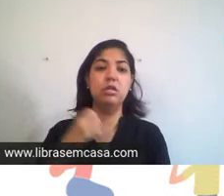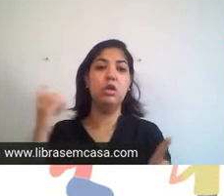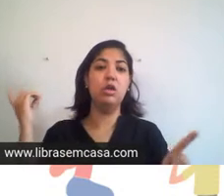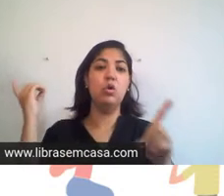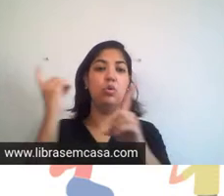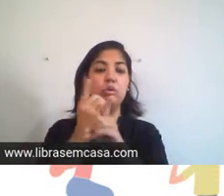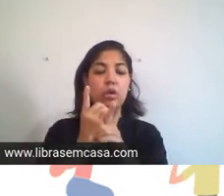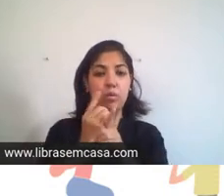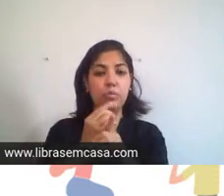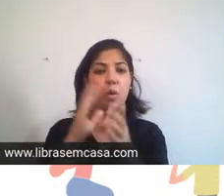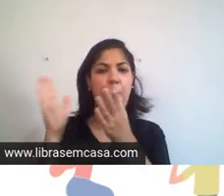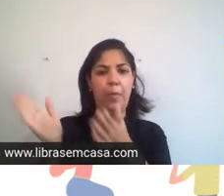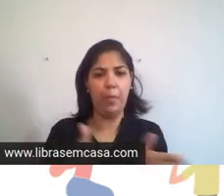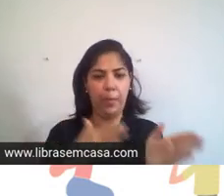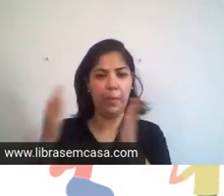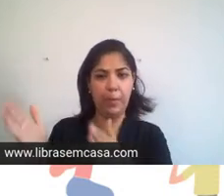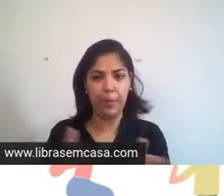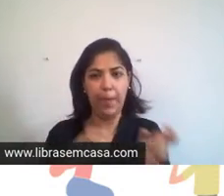producciones agroecológicas